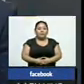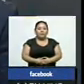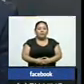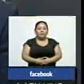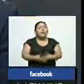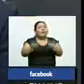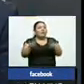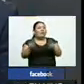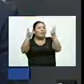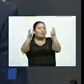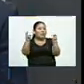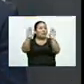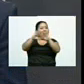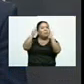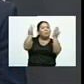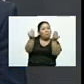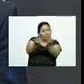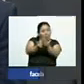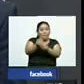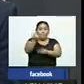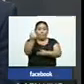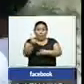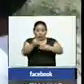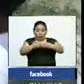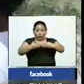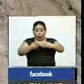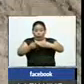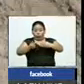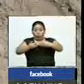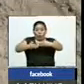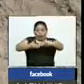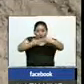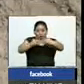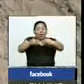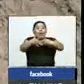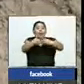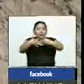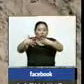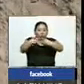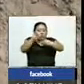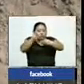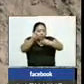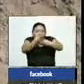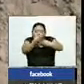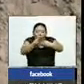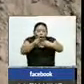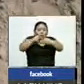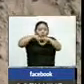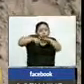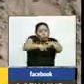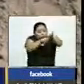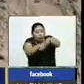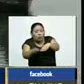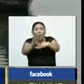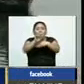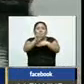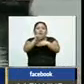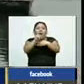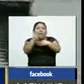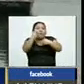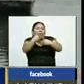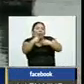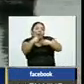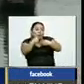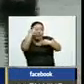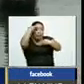En temas internacionales, agentes de la Patrulla Fronteriza de los Estados Unidos están buscando en el río Bravo, o río Grande, a una niña de dos